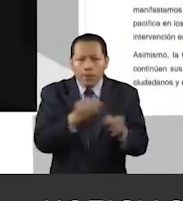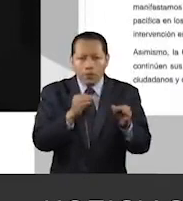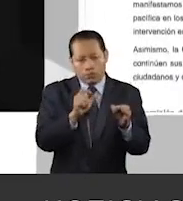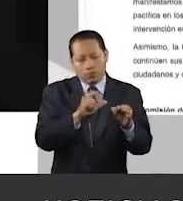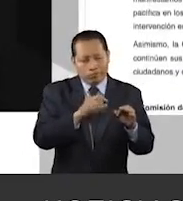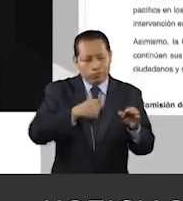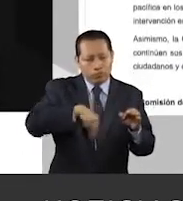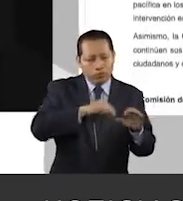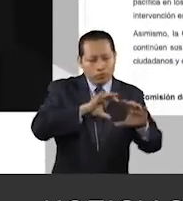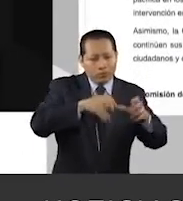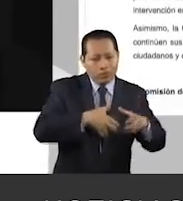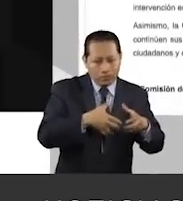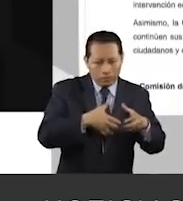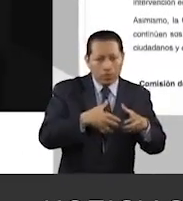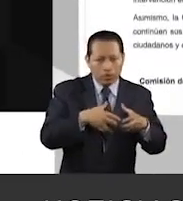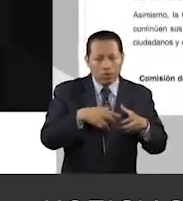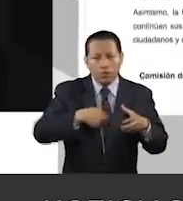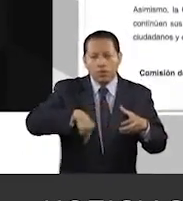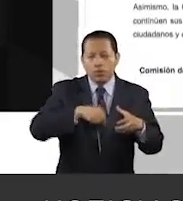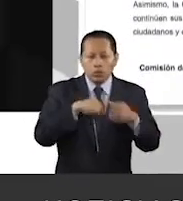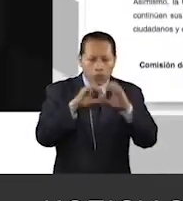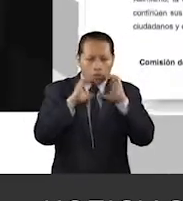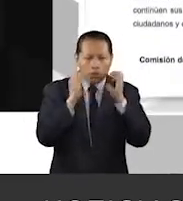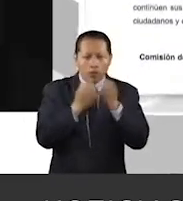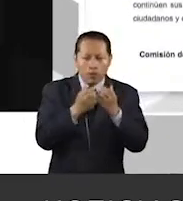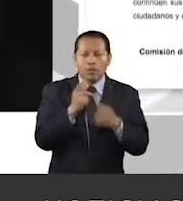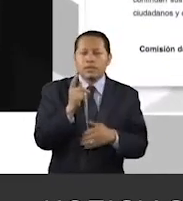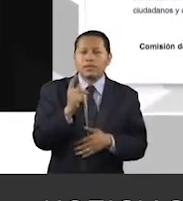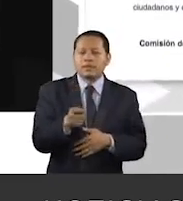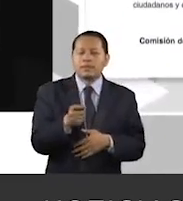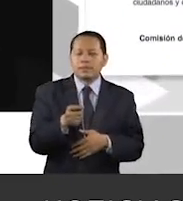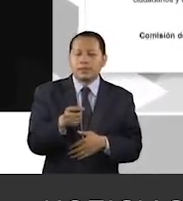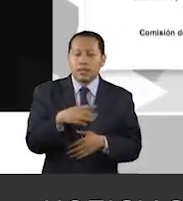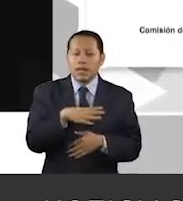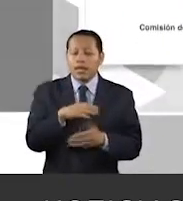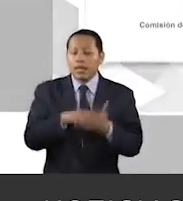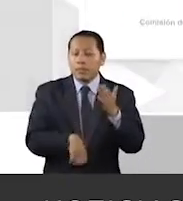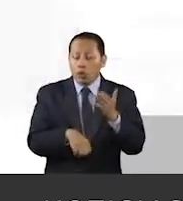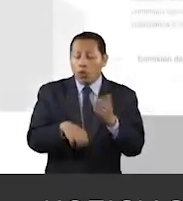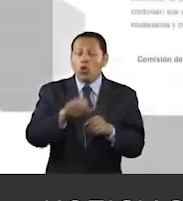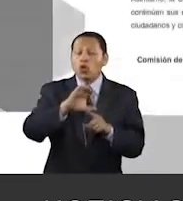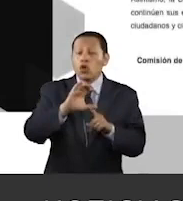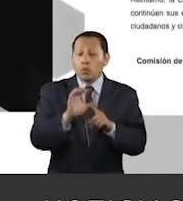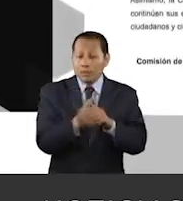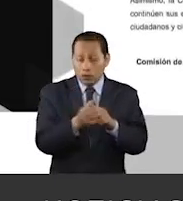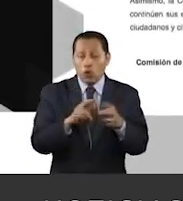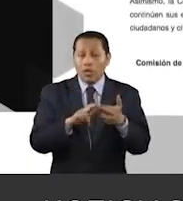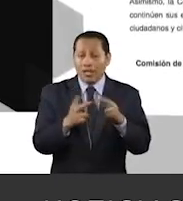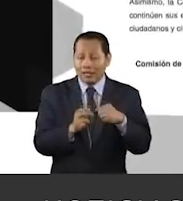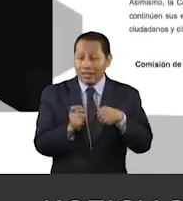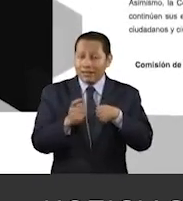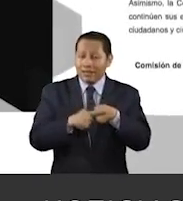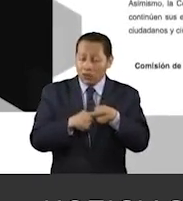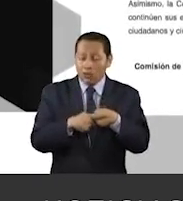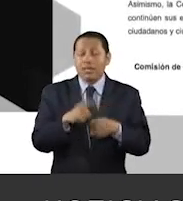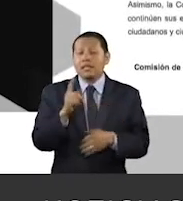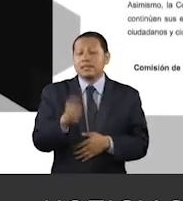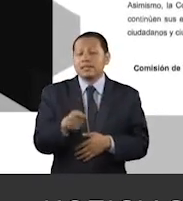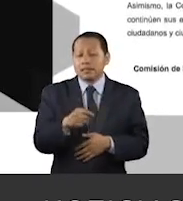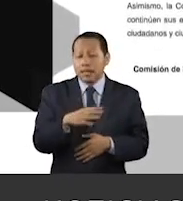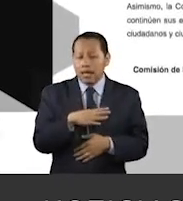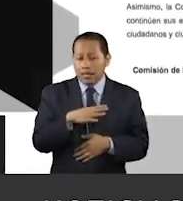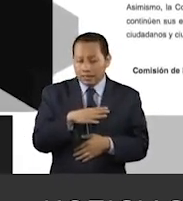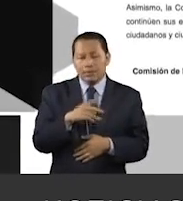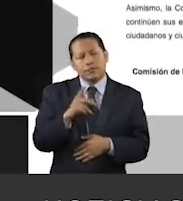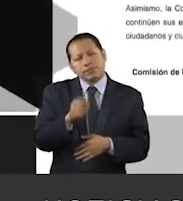colegiados es que dentro, por ejemplo, de la Comisión de Relaciones Exteriores existen